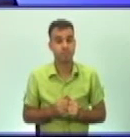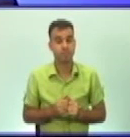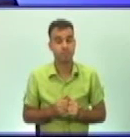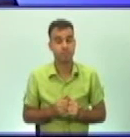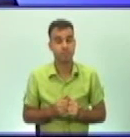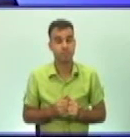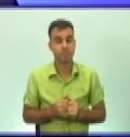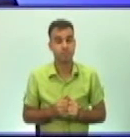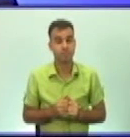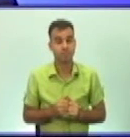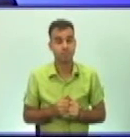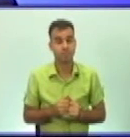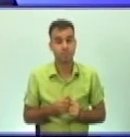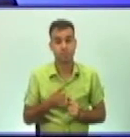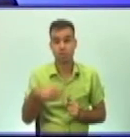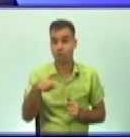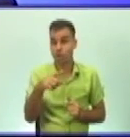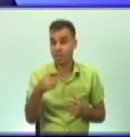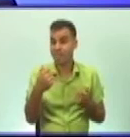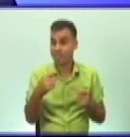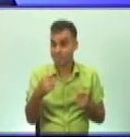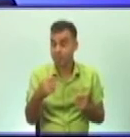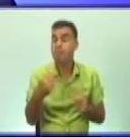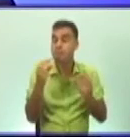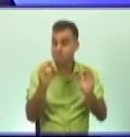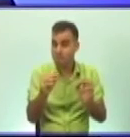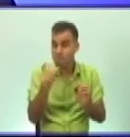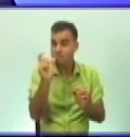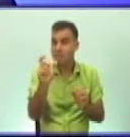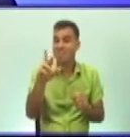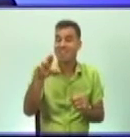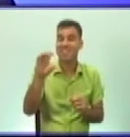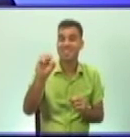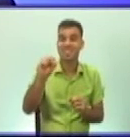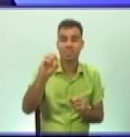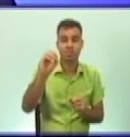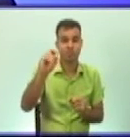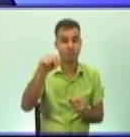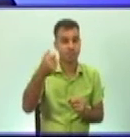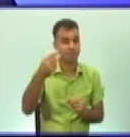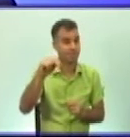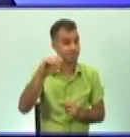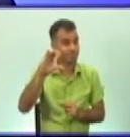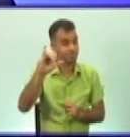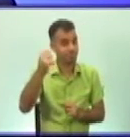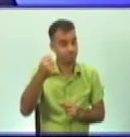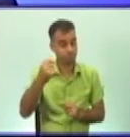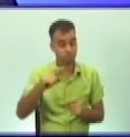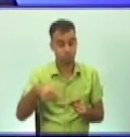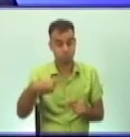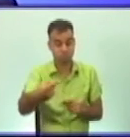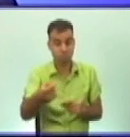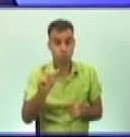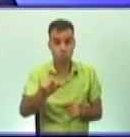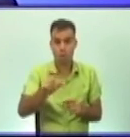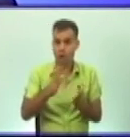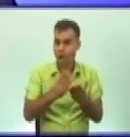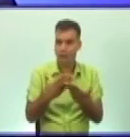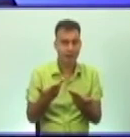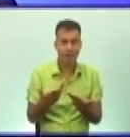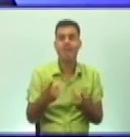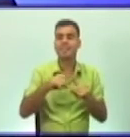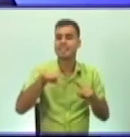y ver nuestra clase estarían poniéndose en resonancia con nosotros. Nos queda en la última clase hablar de los